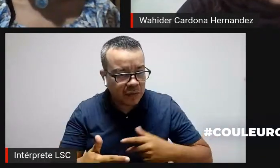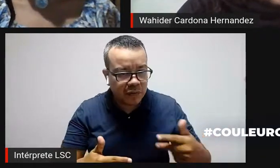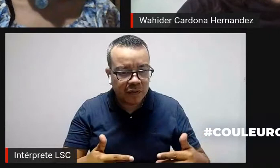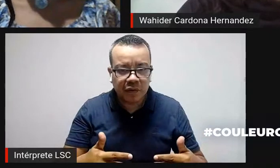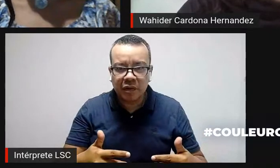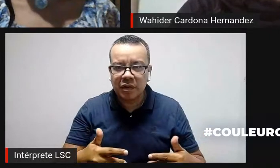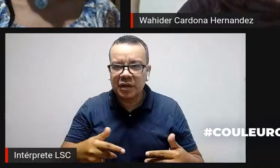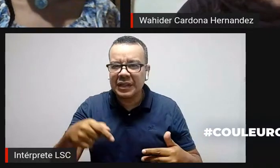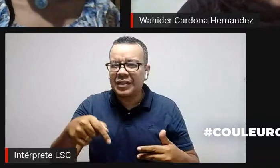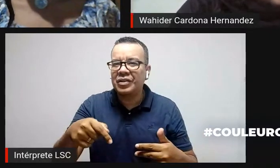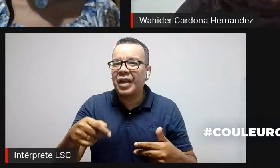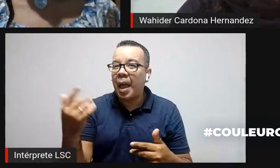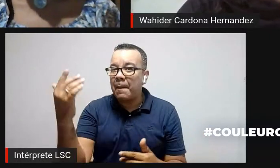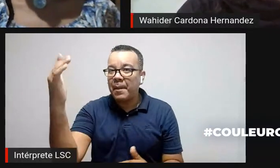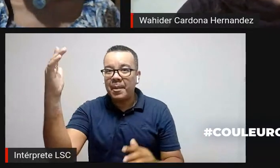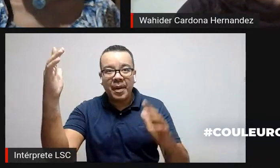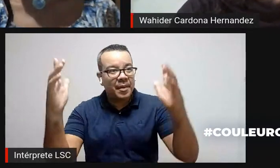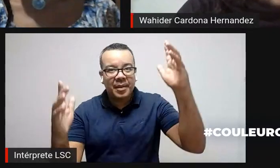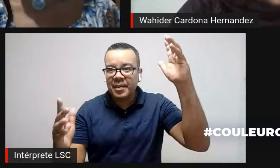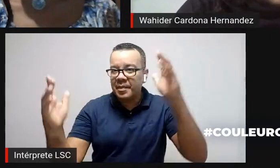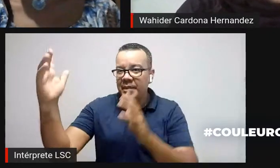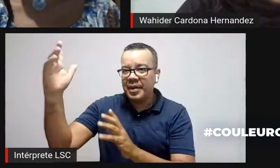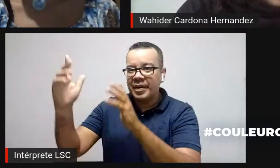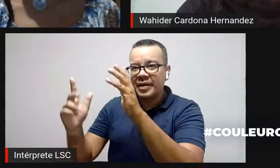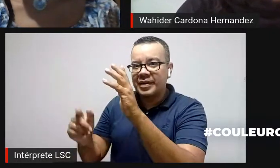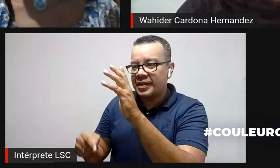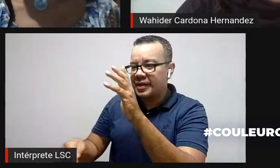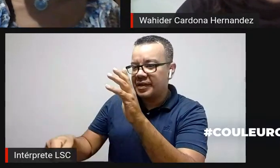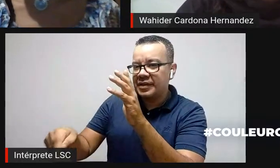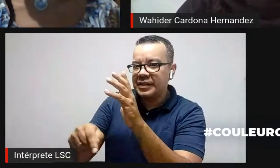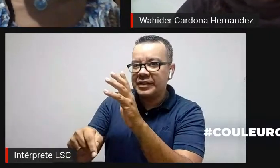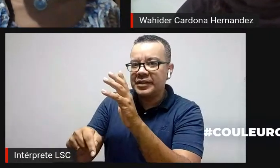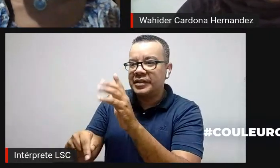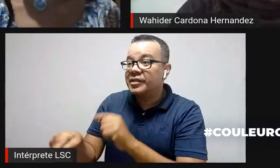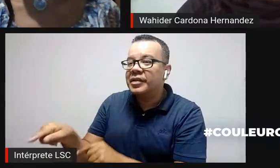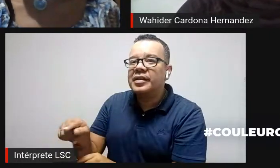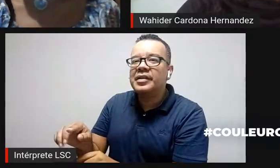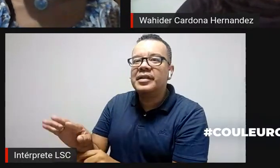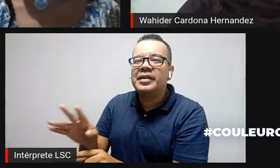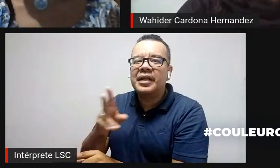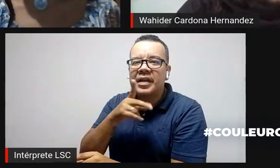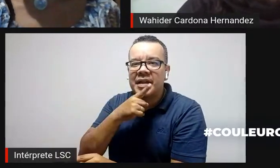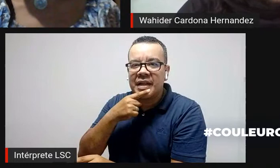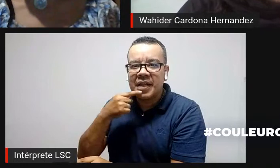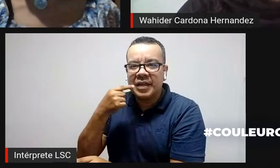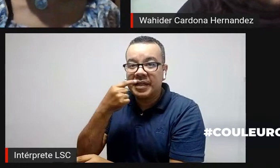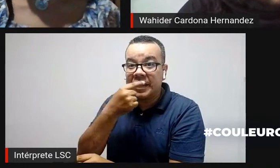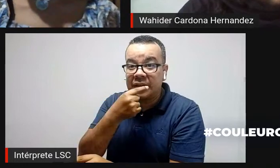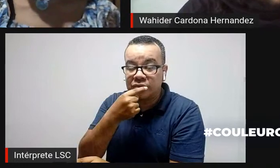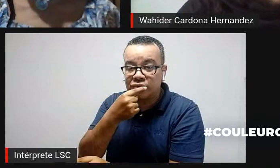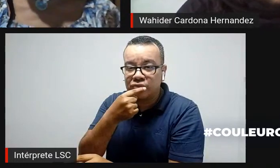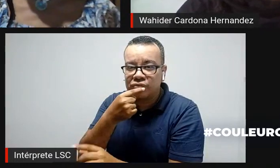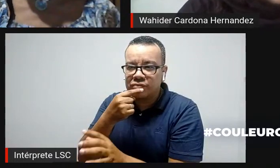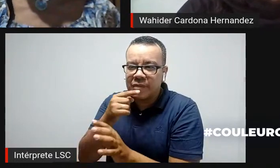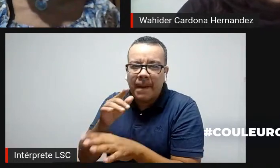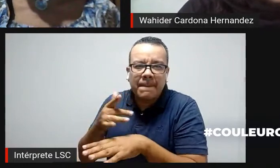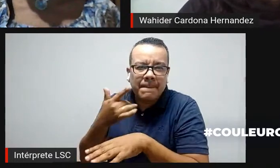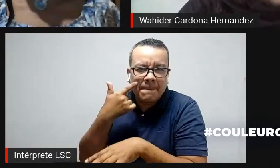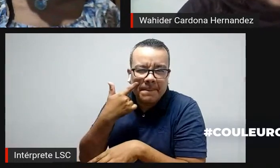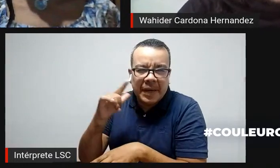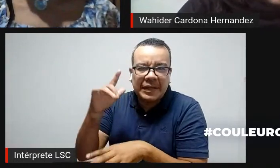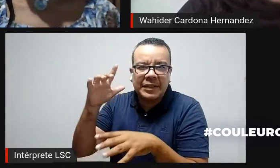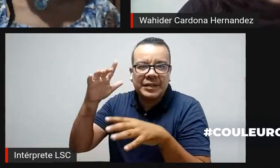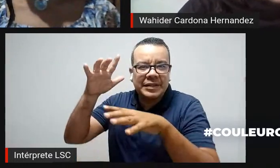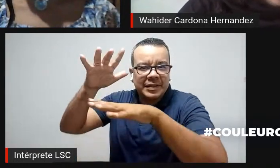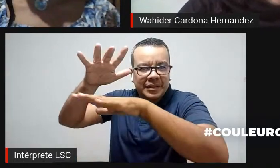Paraisópolis, en la sensual bossa nova, labios de atardecer en llamas, semáforo en rojo, de la